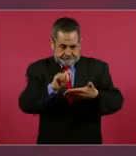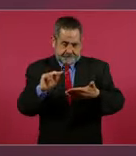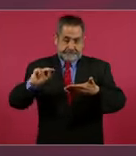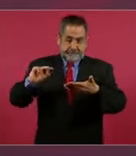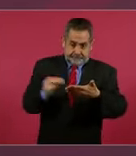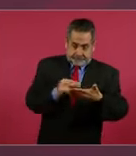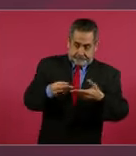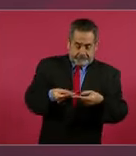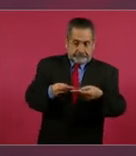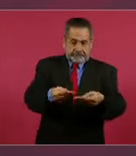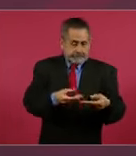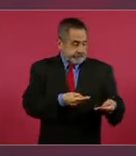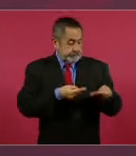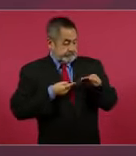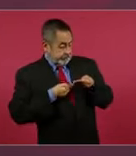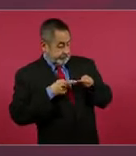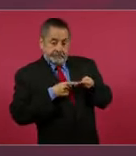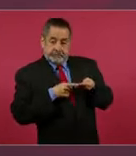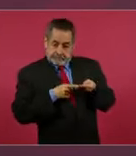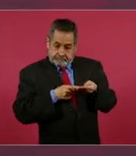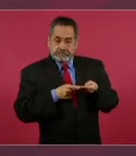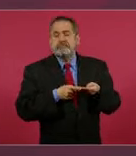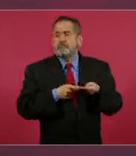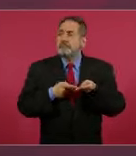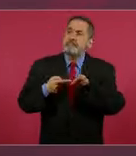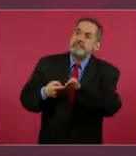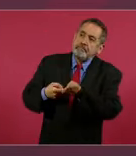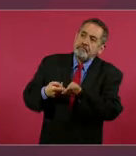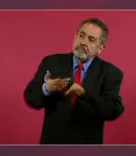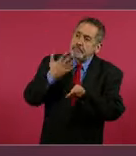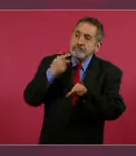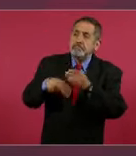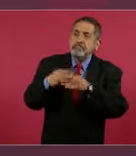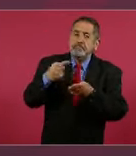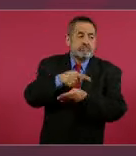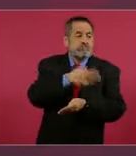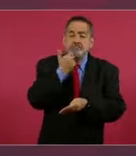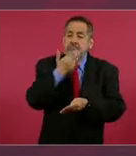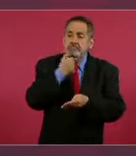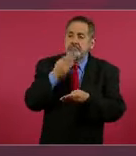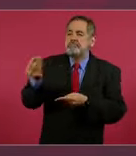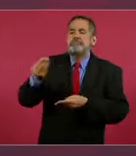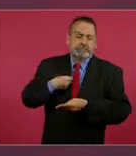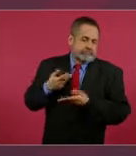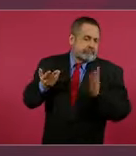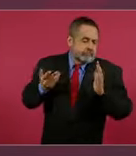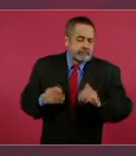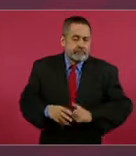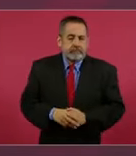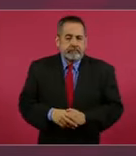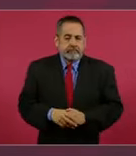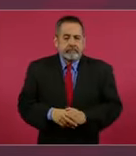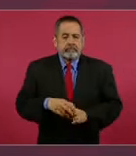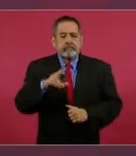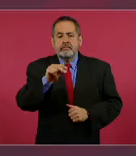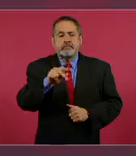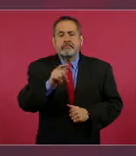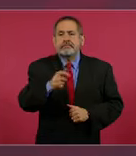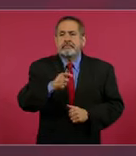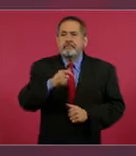y a partir de eso se surte. No es